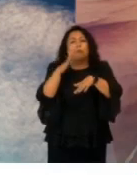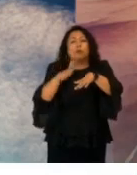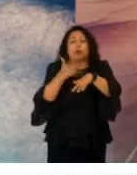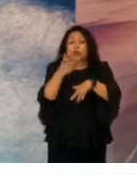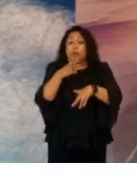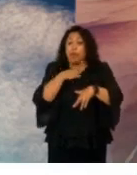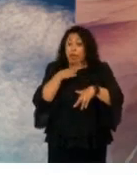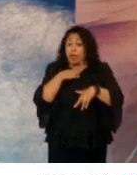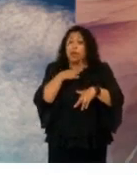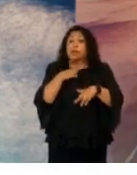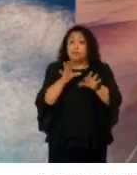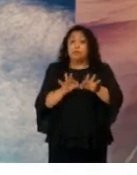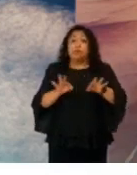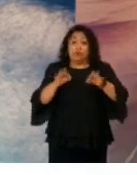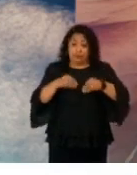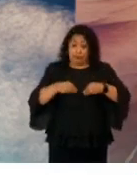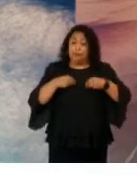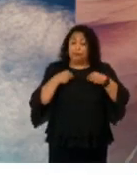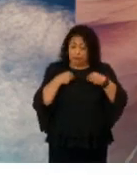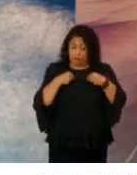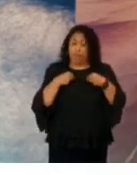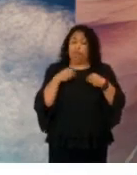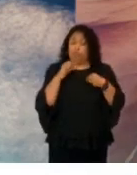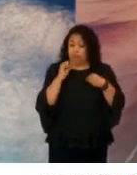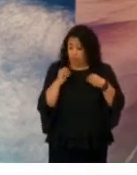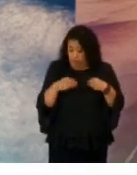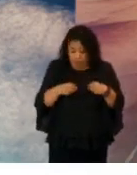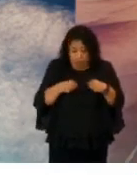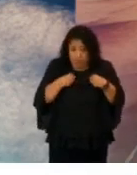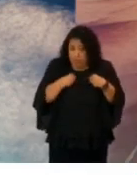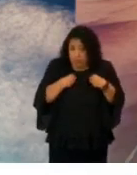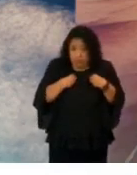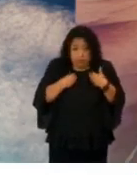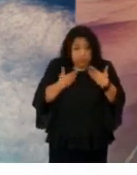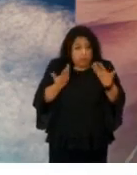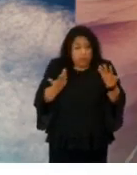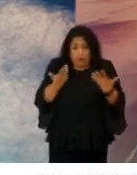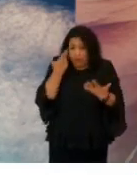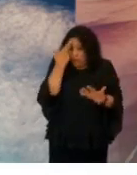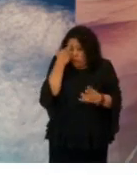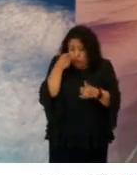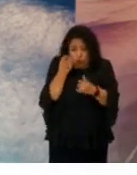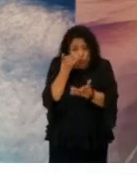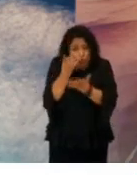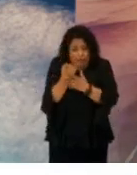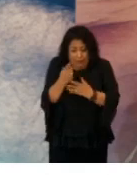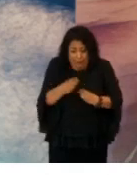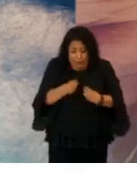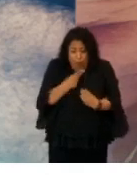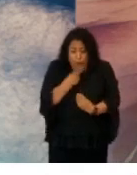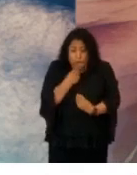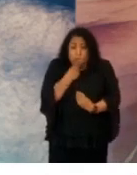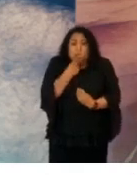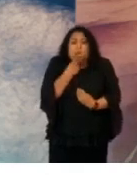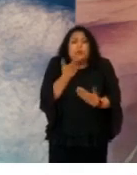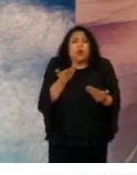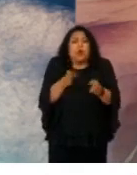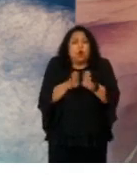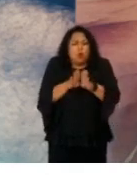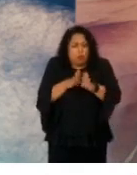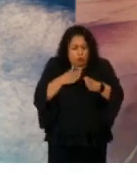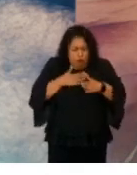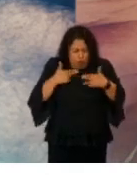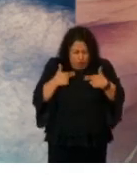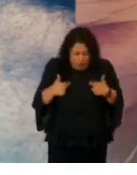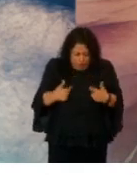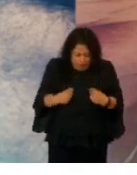alguna forma nos importa la vida. La vida es la única razón. Pero ¿cómo el ser humano cómo ordena